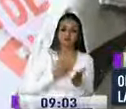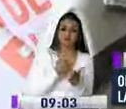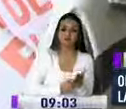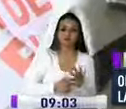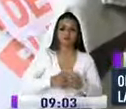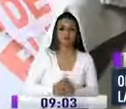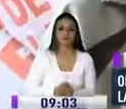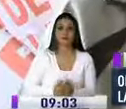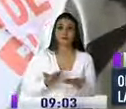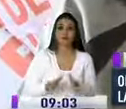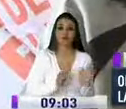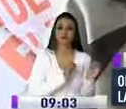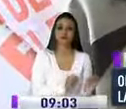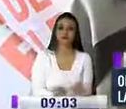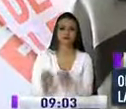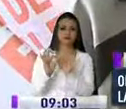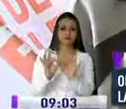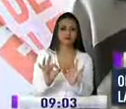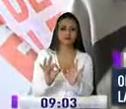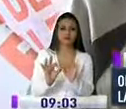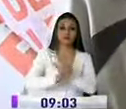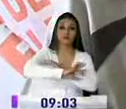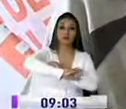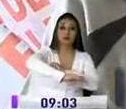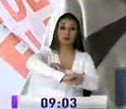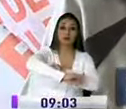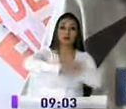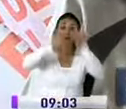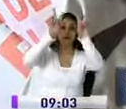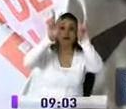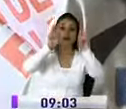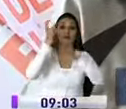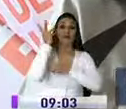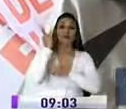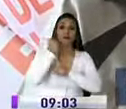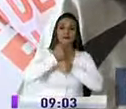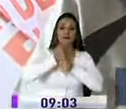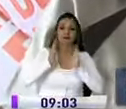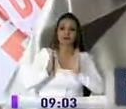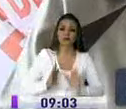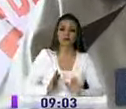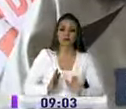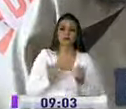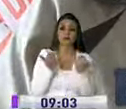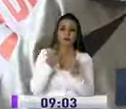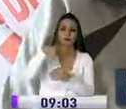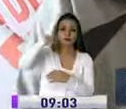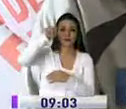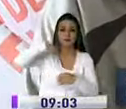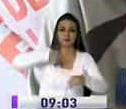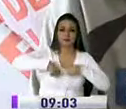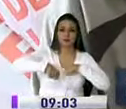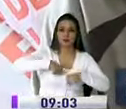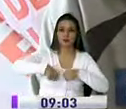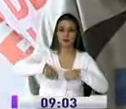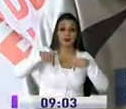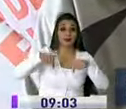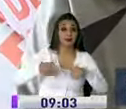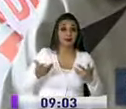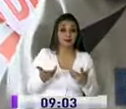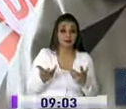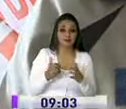Estamos organizando toda la propaganda alusiva a la fecha de los trabajadores en este 1 de mayo. Aquí nos